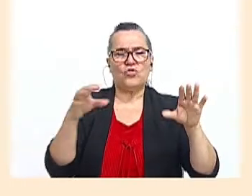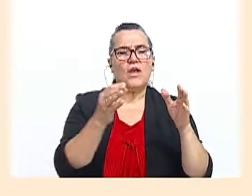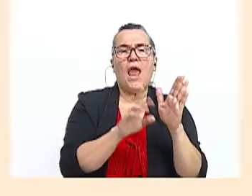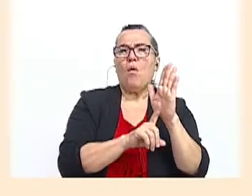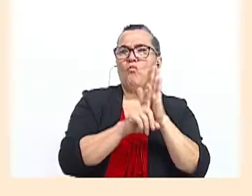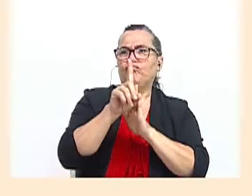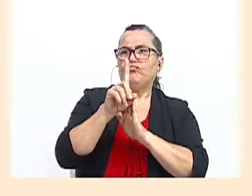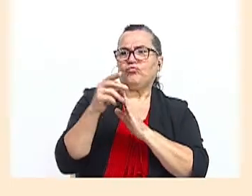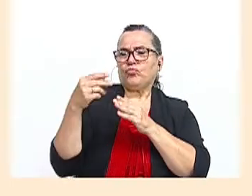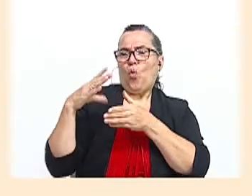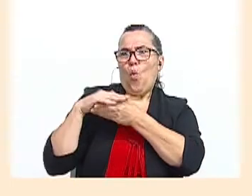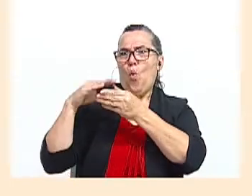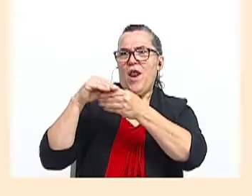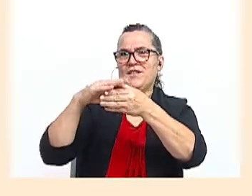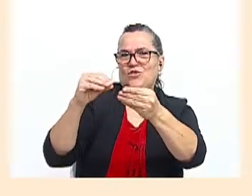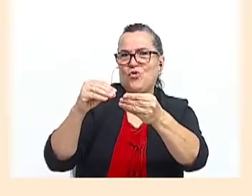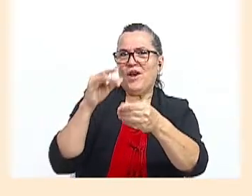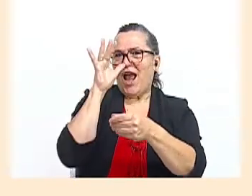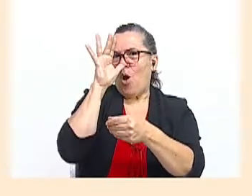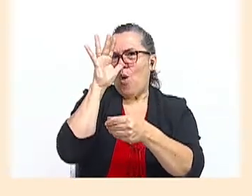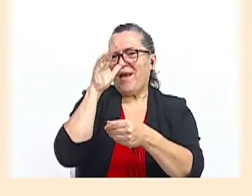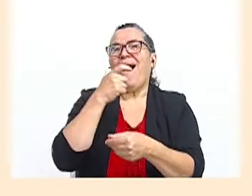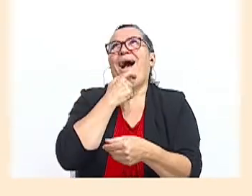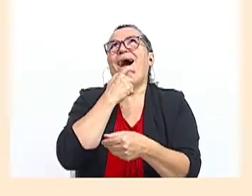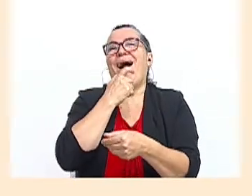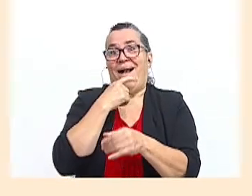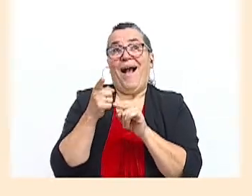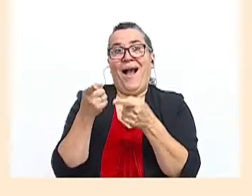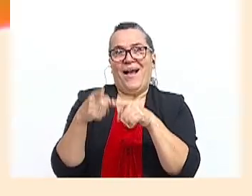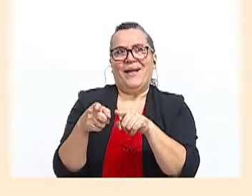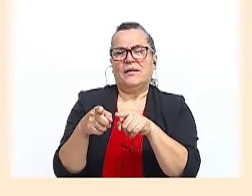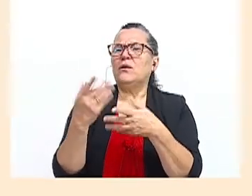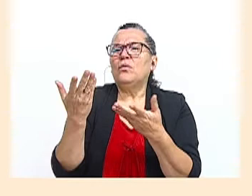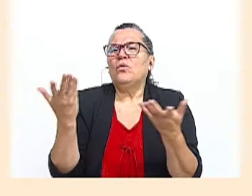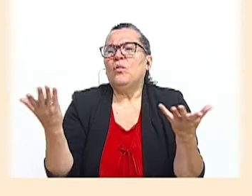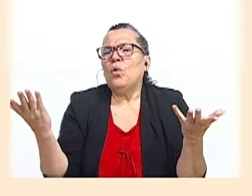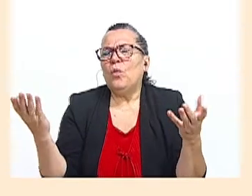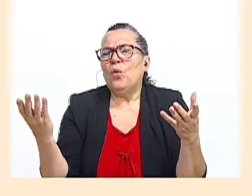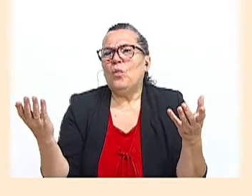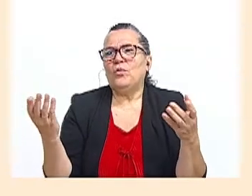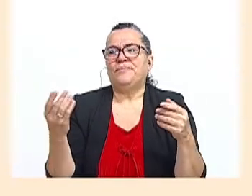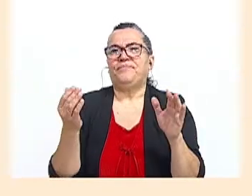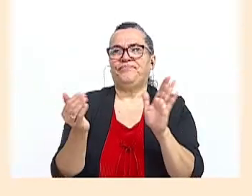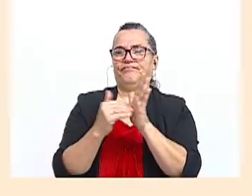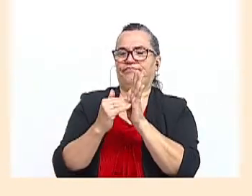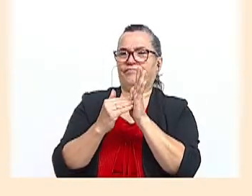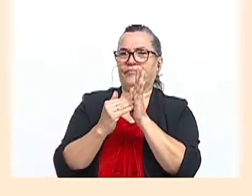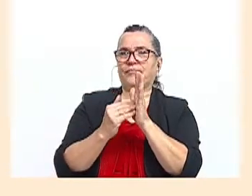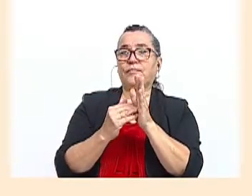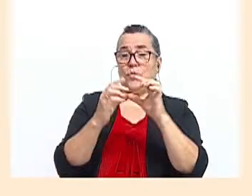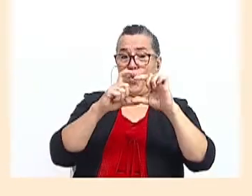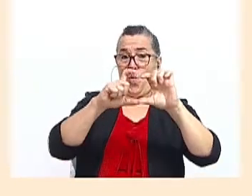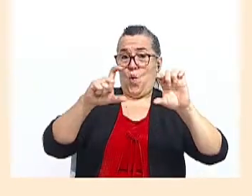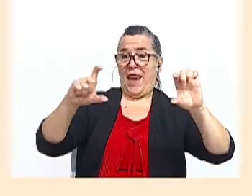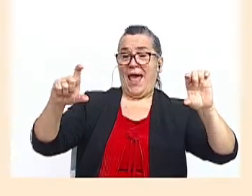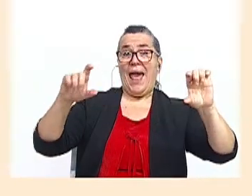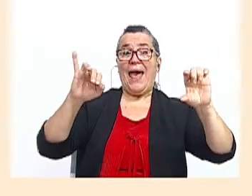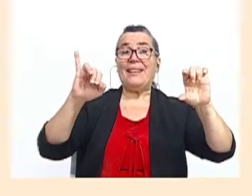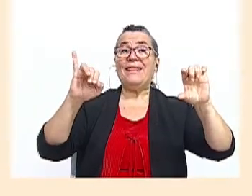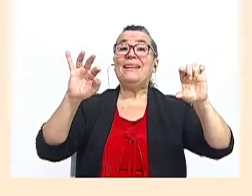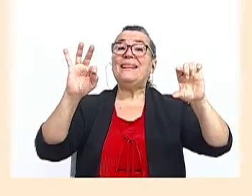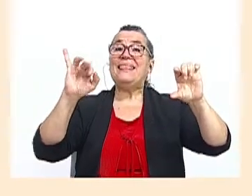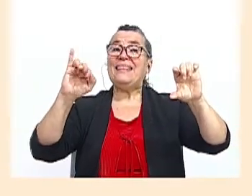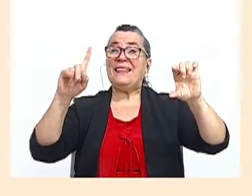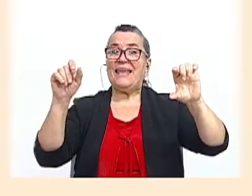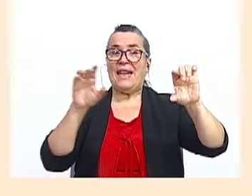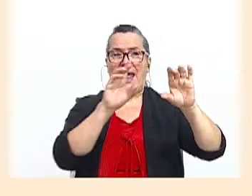cómico, es decir, causa risa. Profe, ¿cómo fue? Repetimos, una tira es una sucesión de